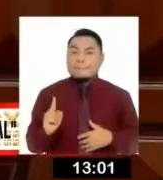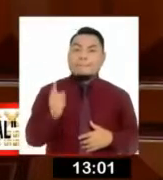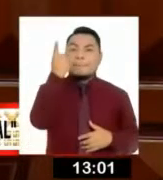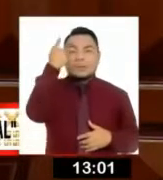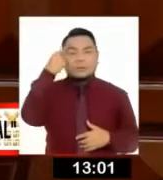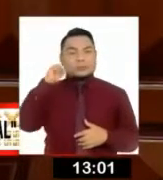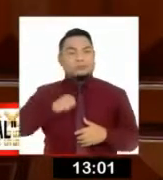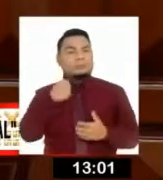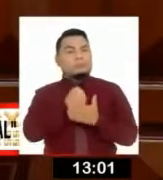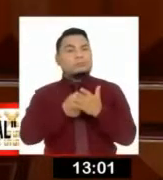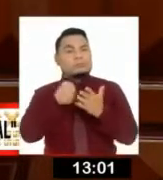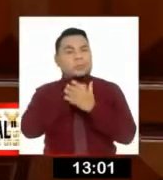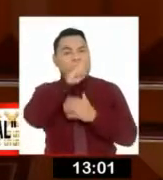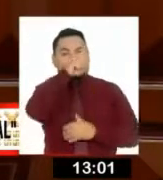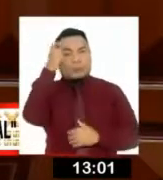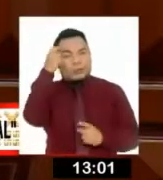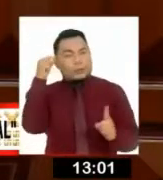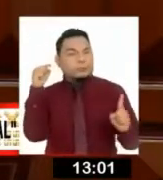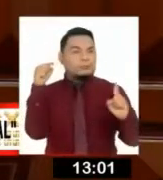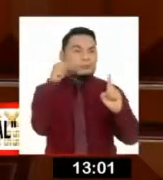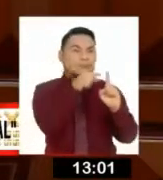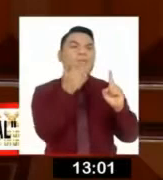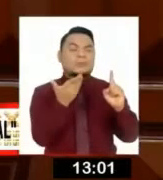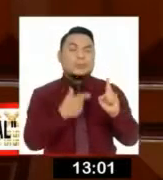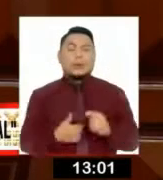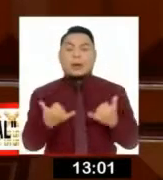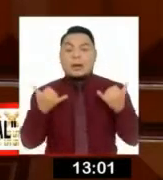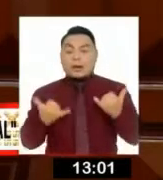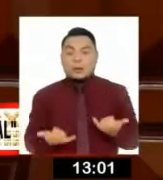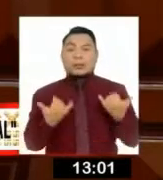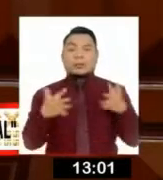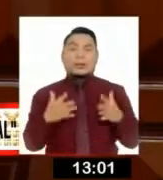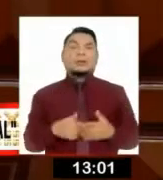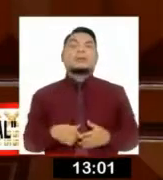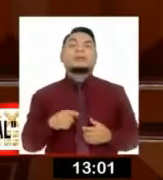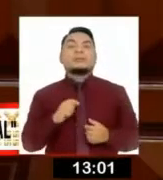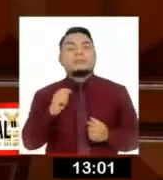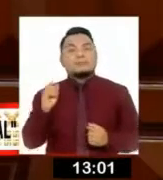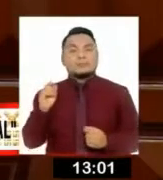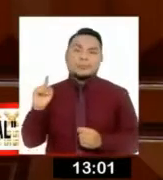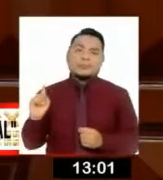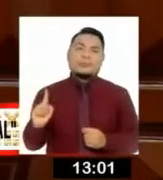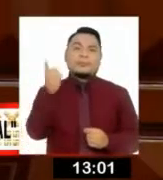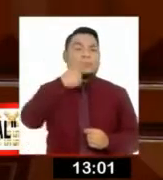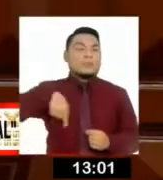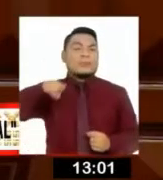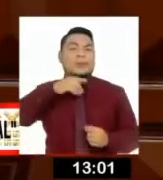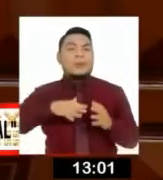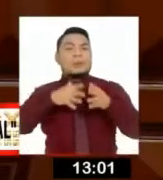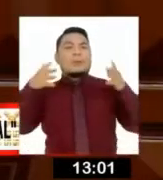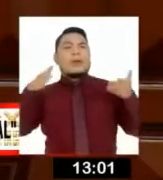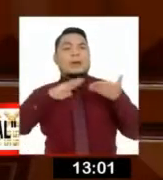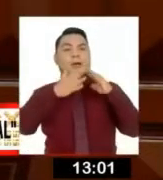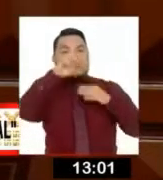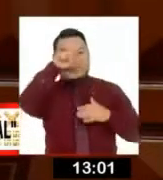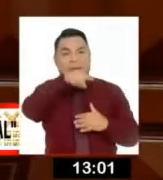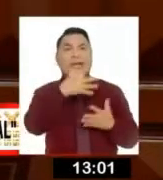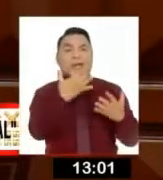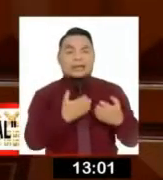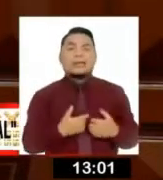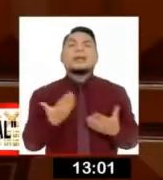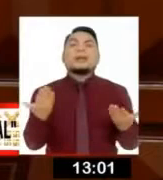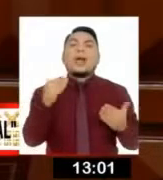principales banderas políticas, convertida ahora en una bandera de la mayoría del pueblo, es